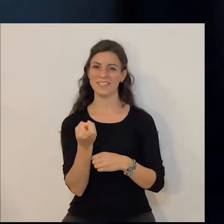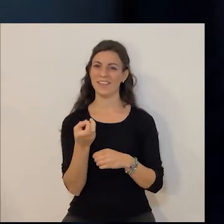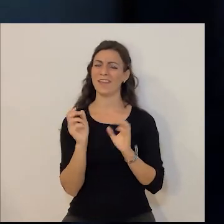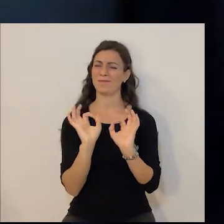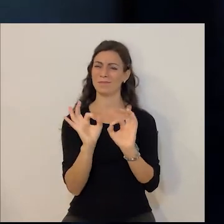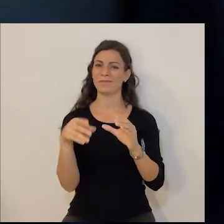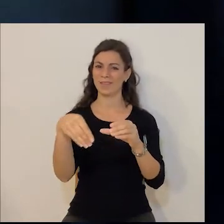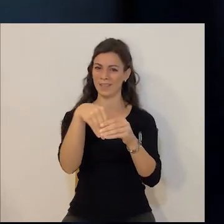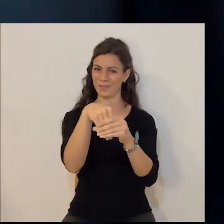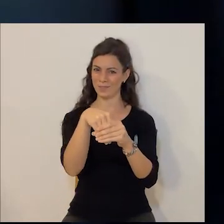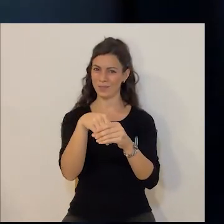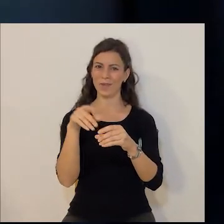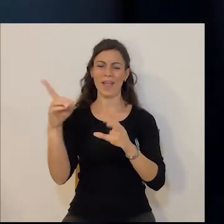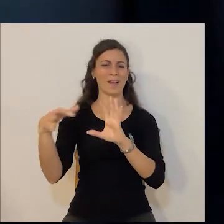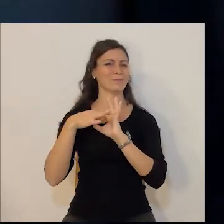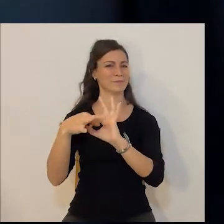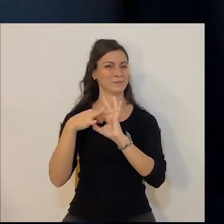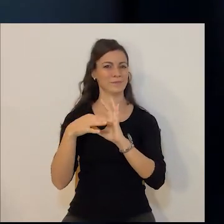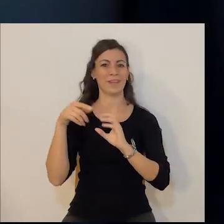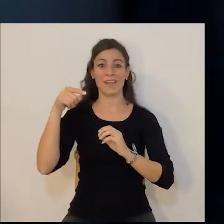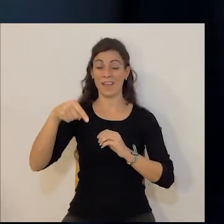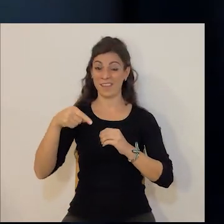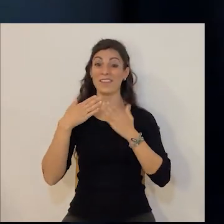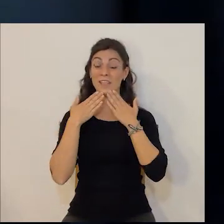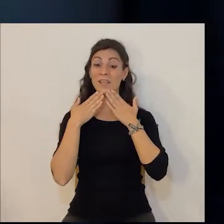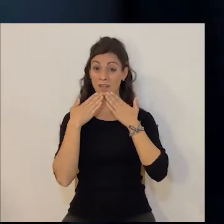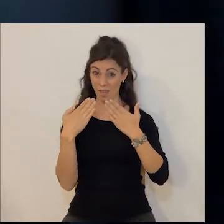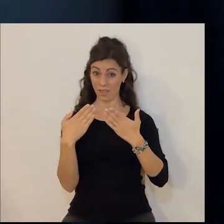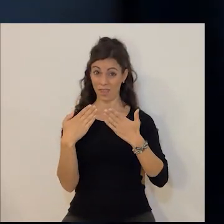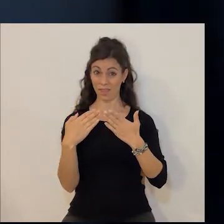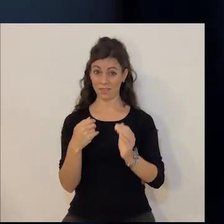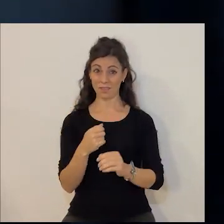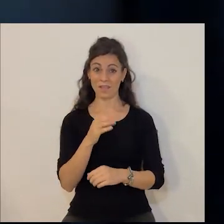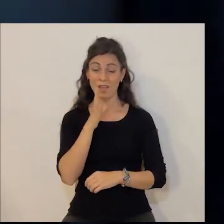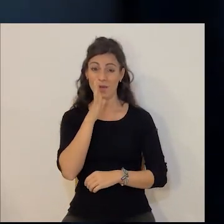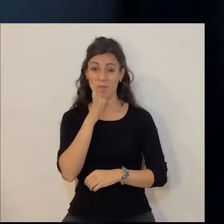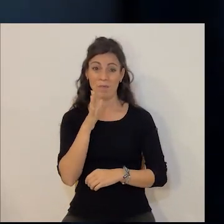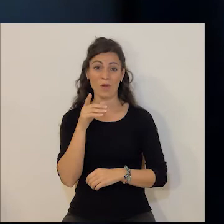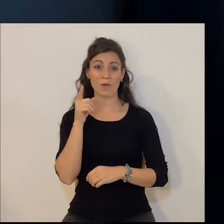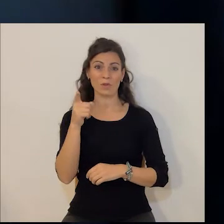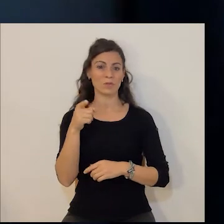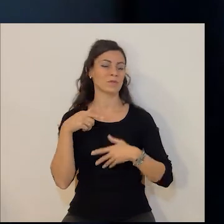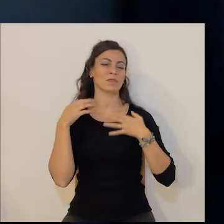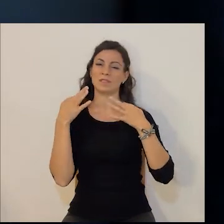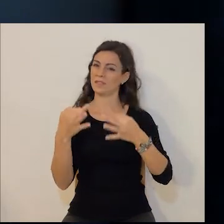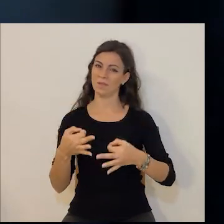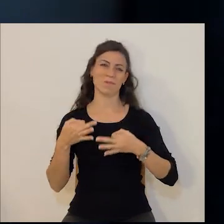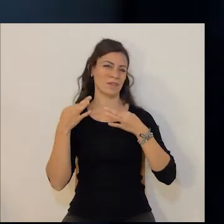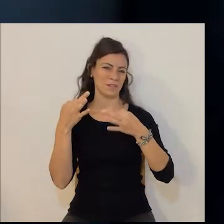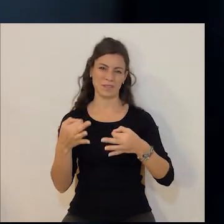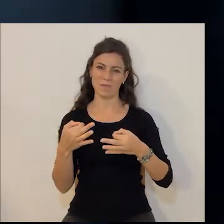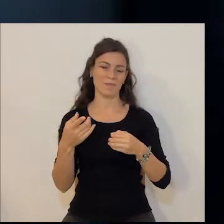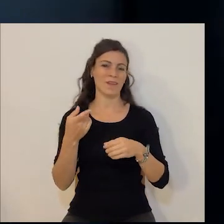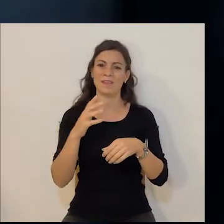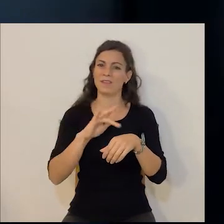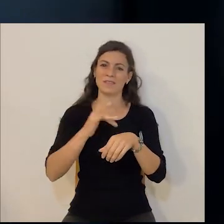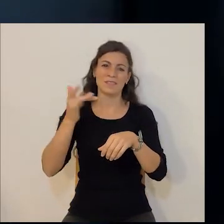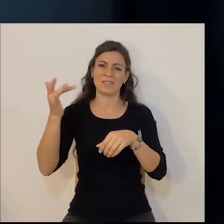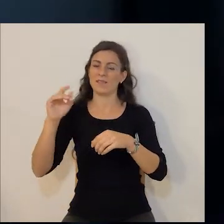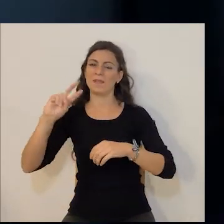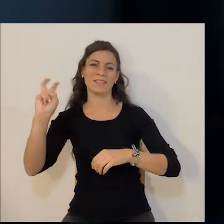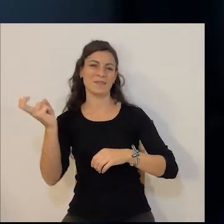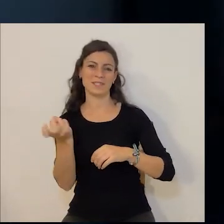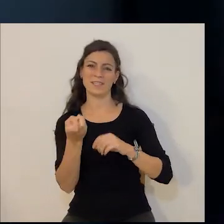particular. Desde aquí te damos las gracias, Santi, por seguir apostando por y siendo tan sensible con la